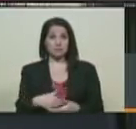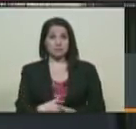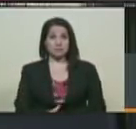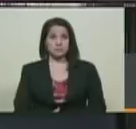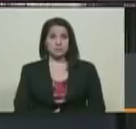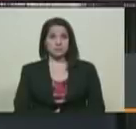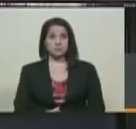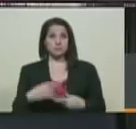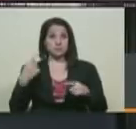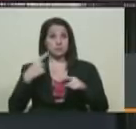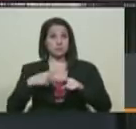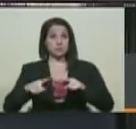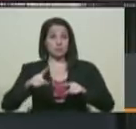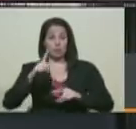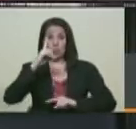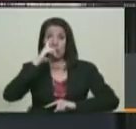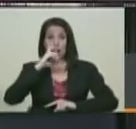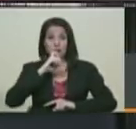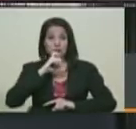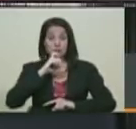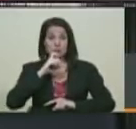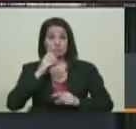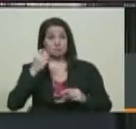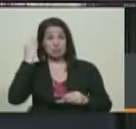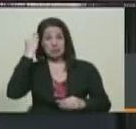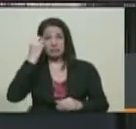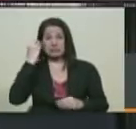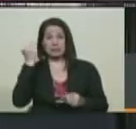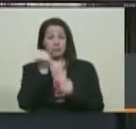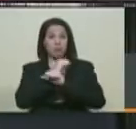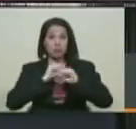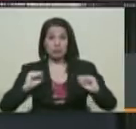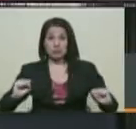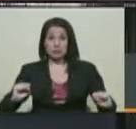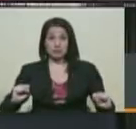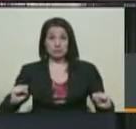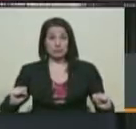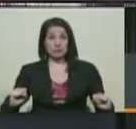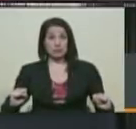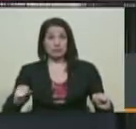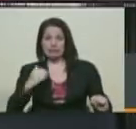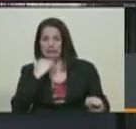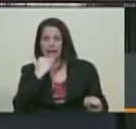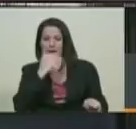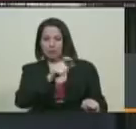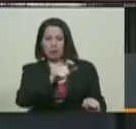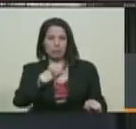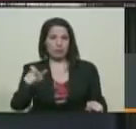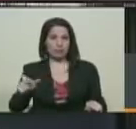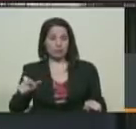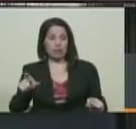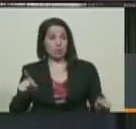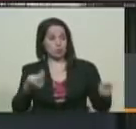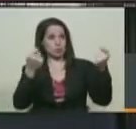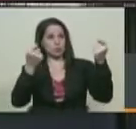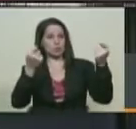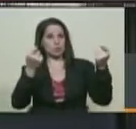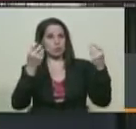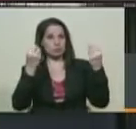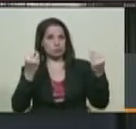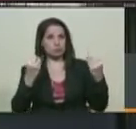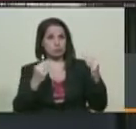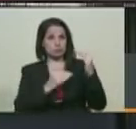Pero hace 1 año nosotros creíamos que era imposible que alguien superara